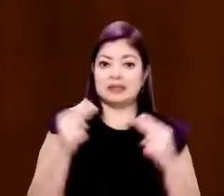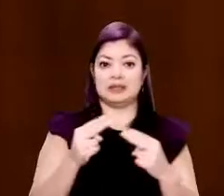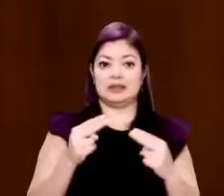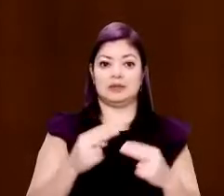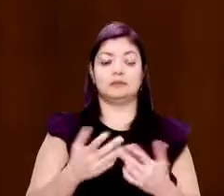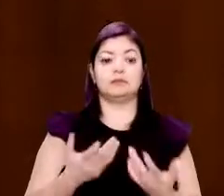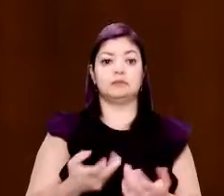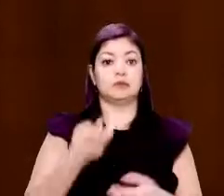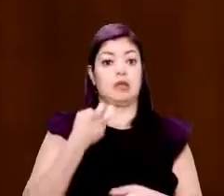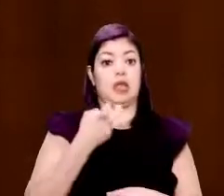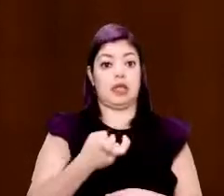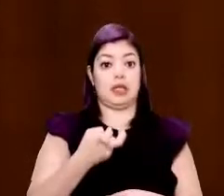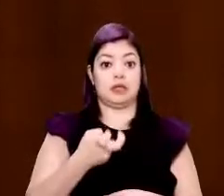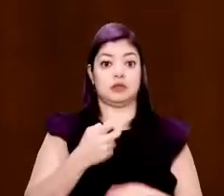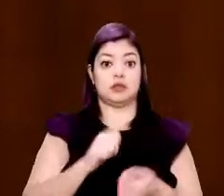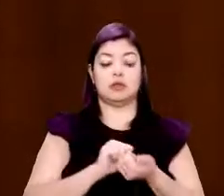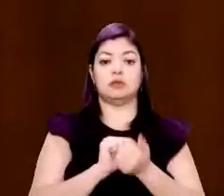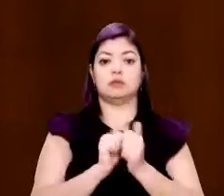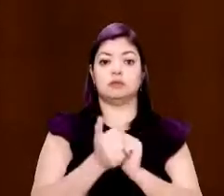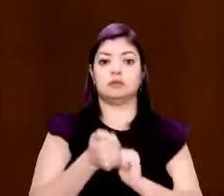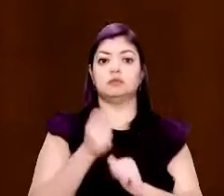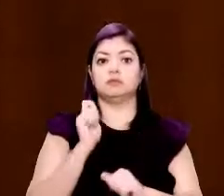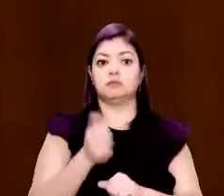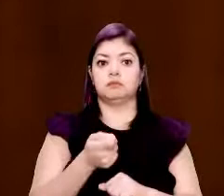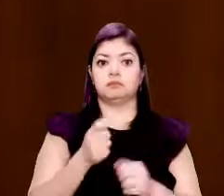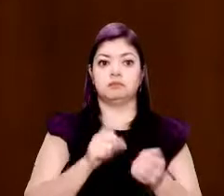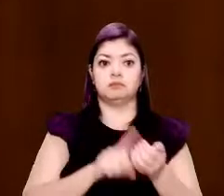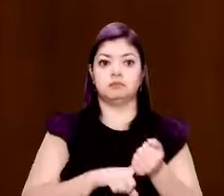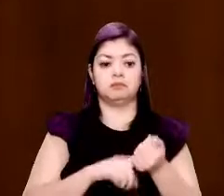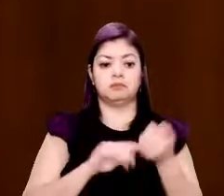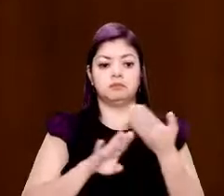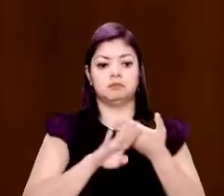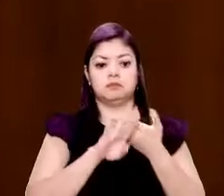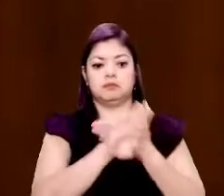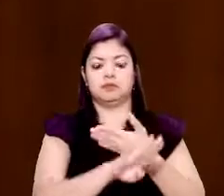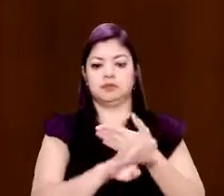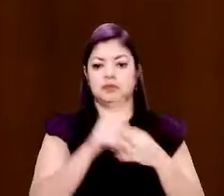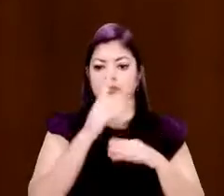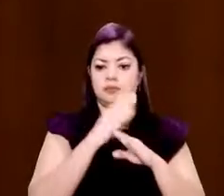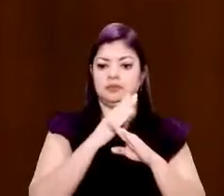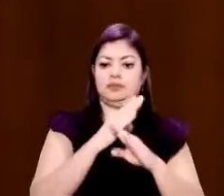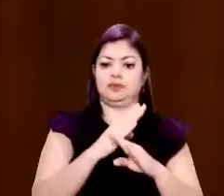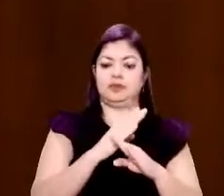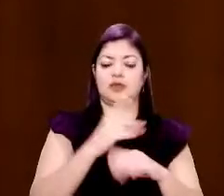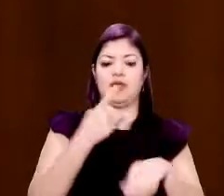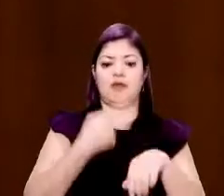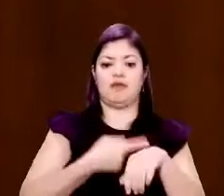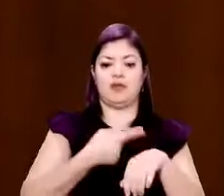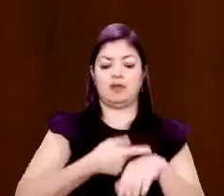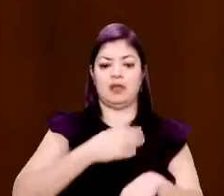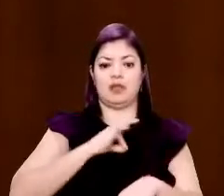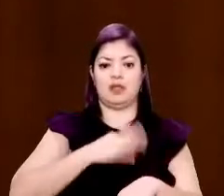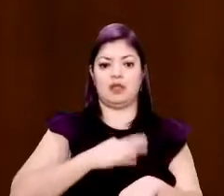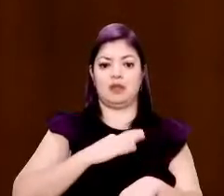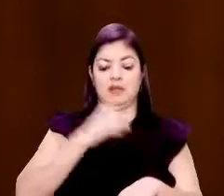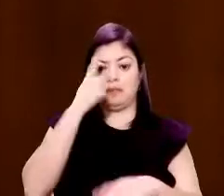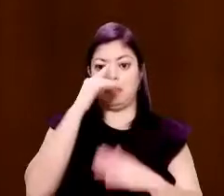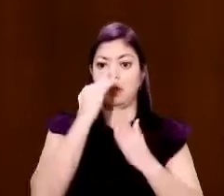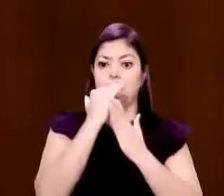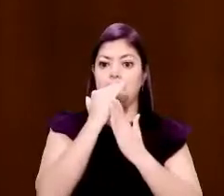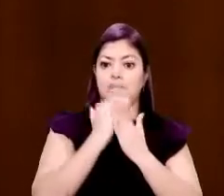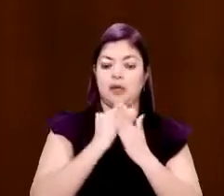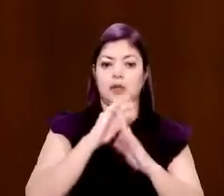que contribuye a conformar defensas naturales contra enfermedades infecciosas, reduciendo el índice de mortalidad